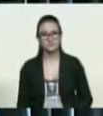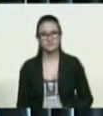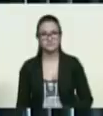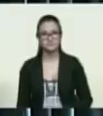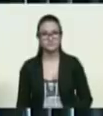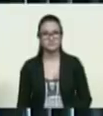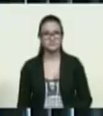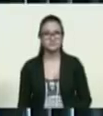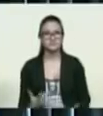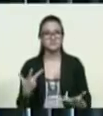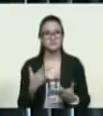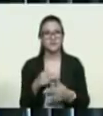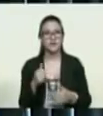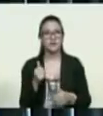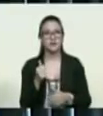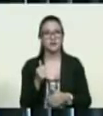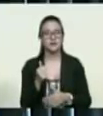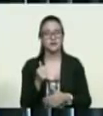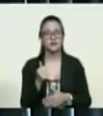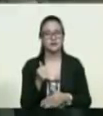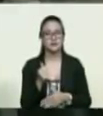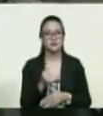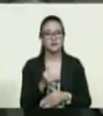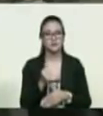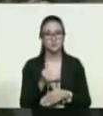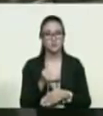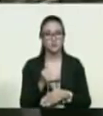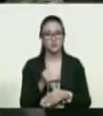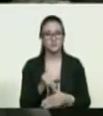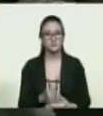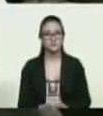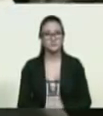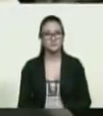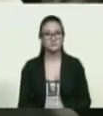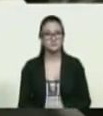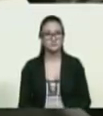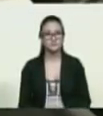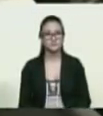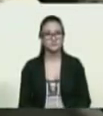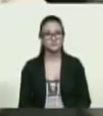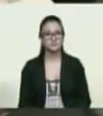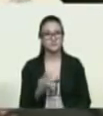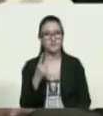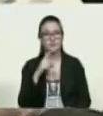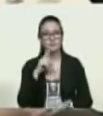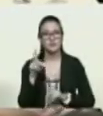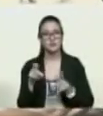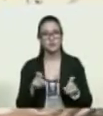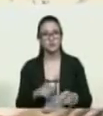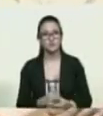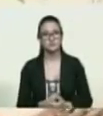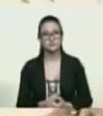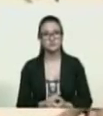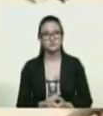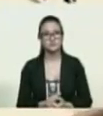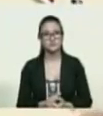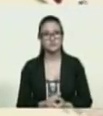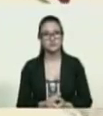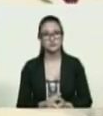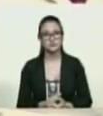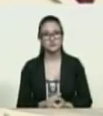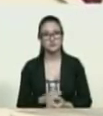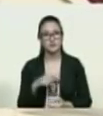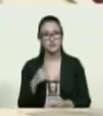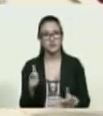Para cerrar, Telesur, Adriana Sibori. Mucho gusto, ministro. Dos preguntas. Después se reunieron